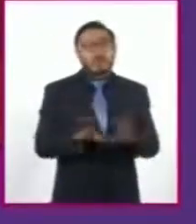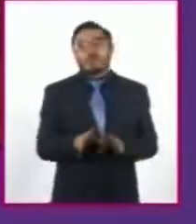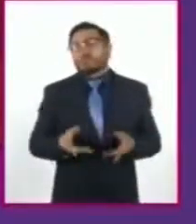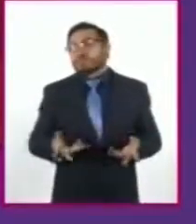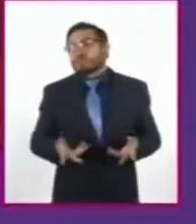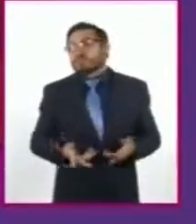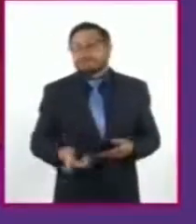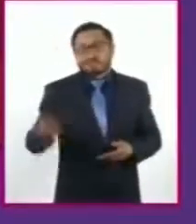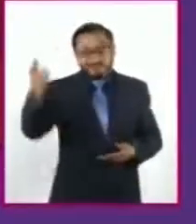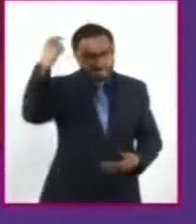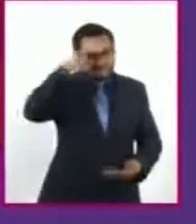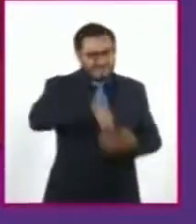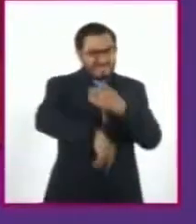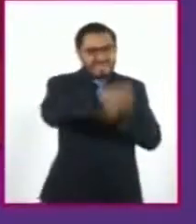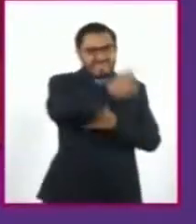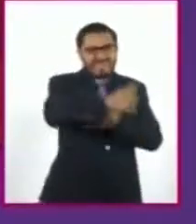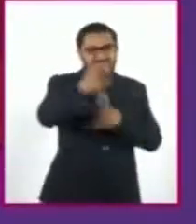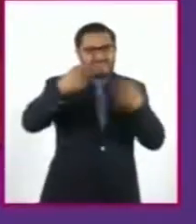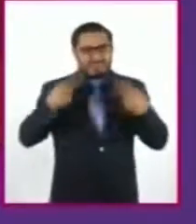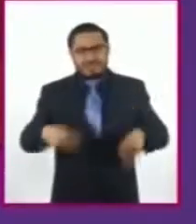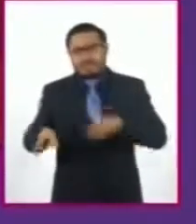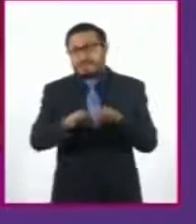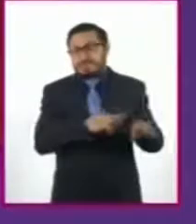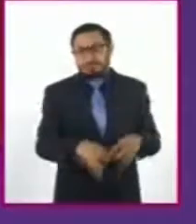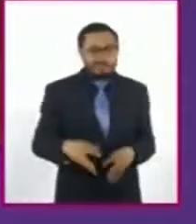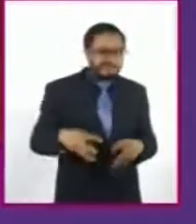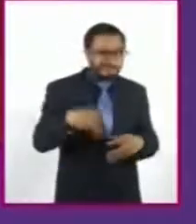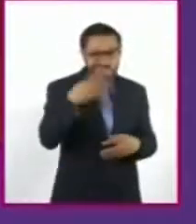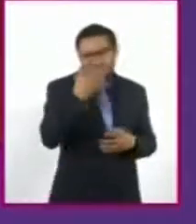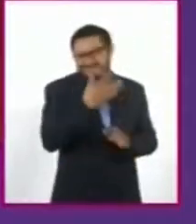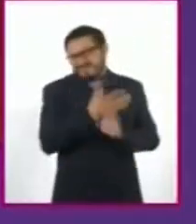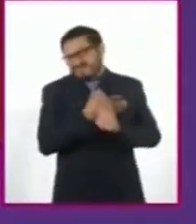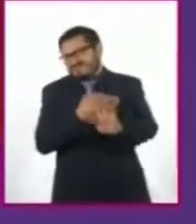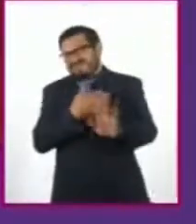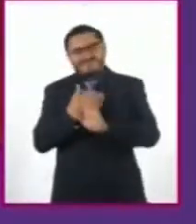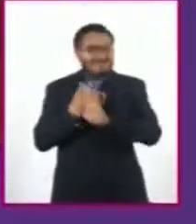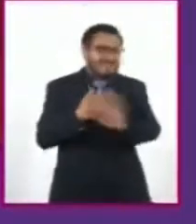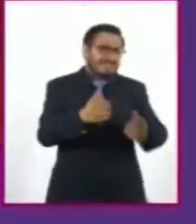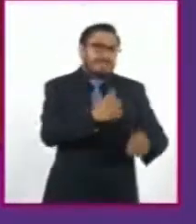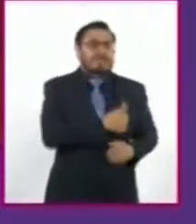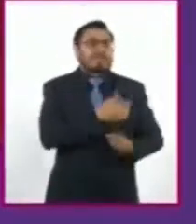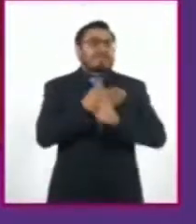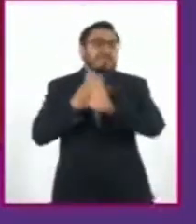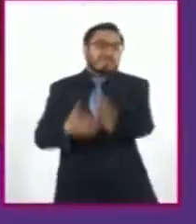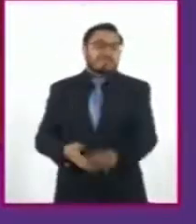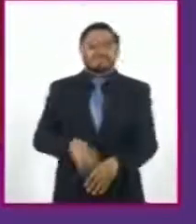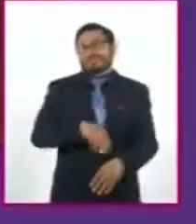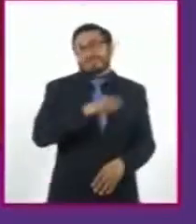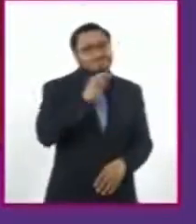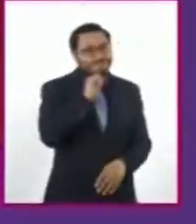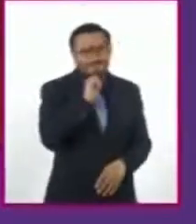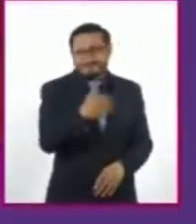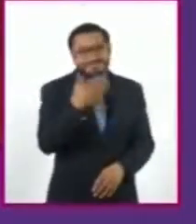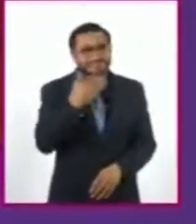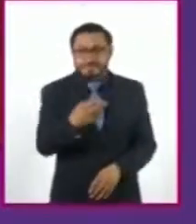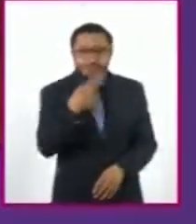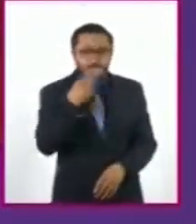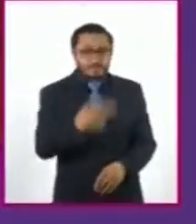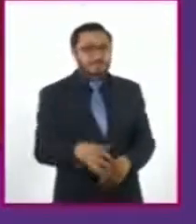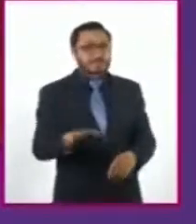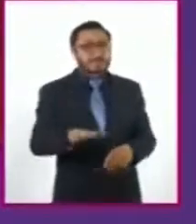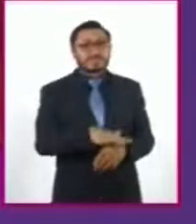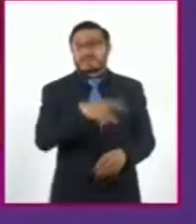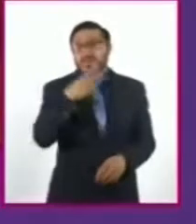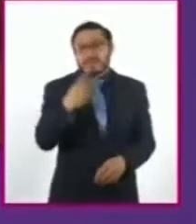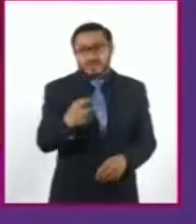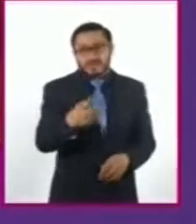los empleados, rechazo a la autoridad y pésimos resultados. Por ello es importante estar a gusto con uno mismo y el lugar